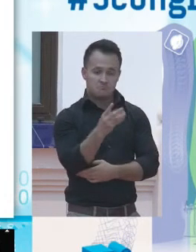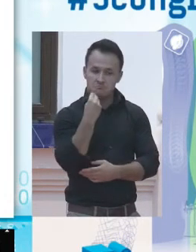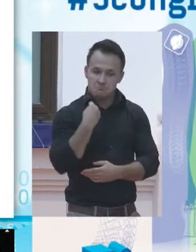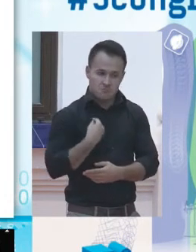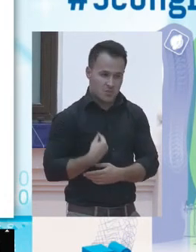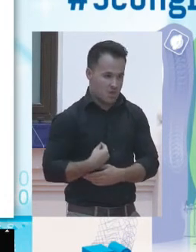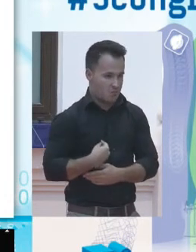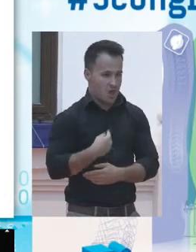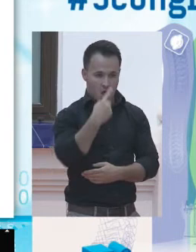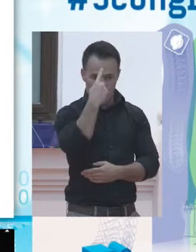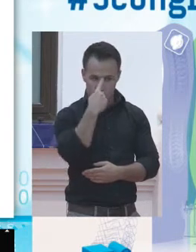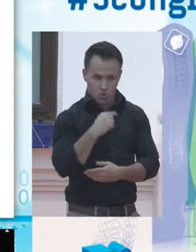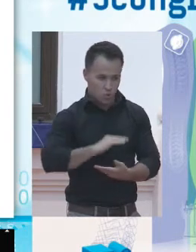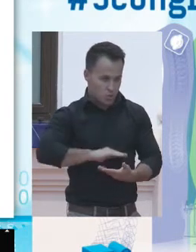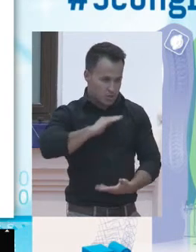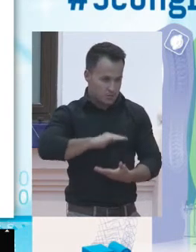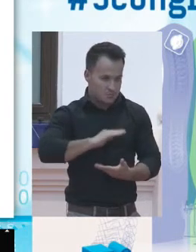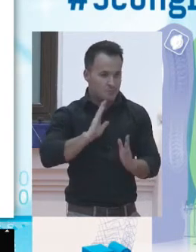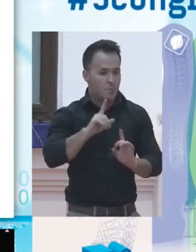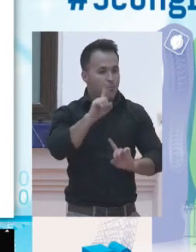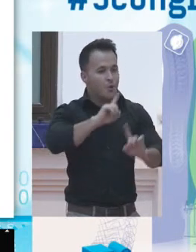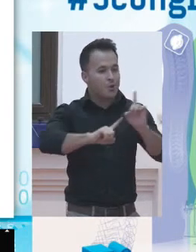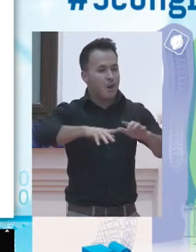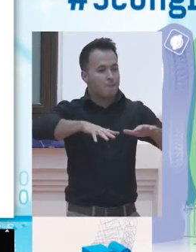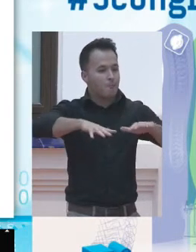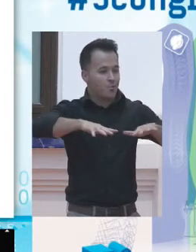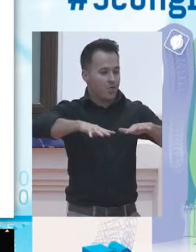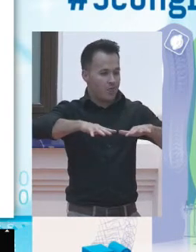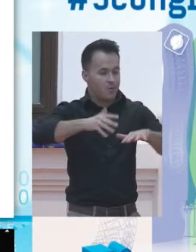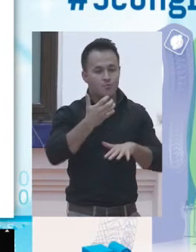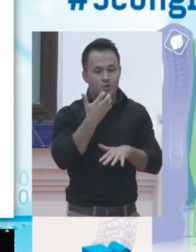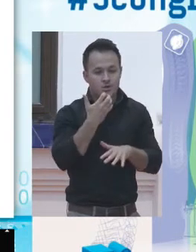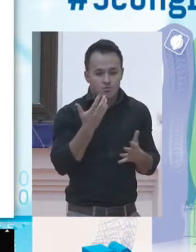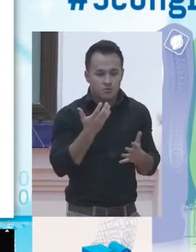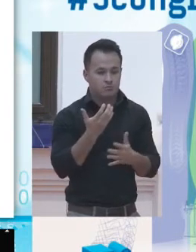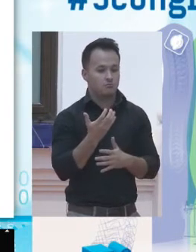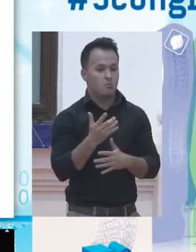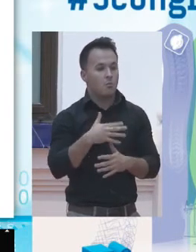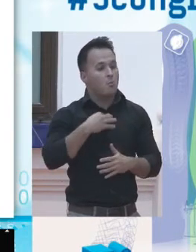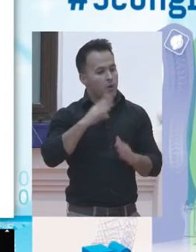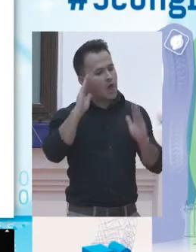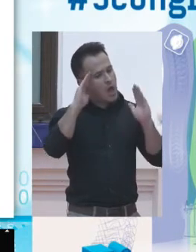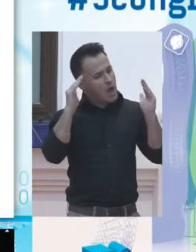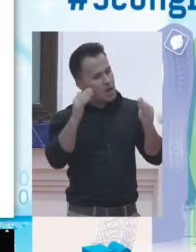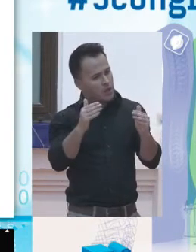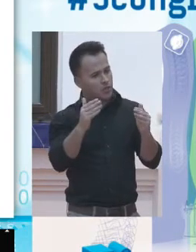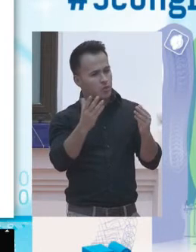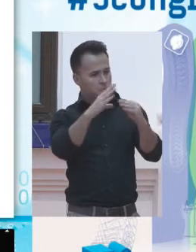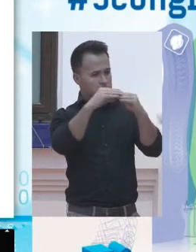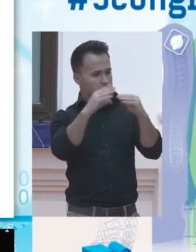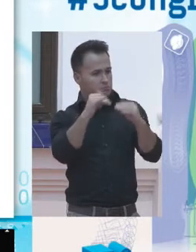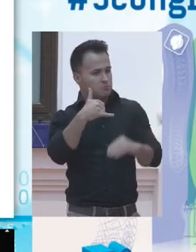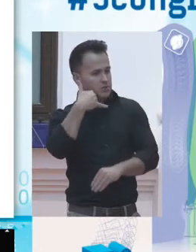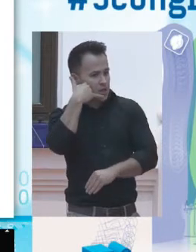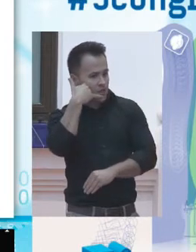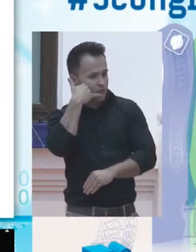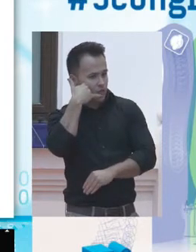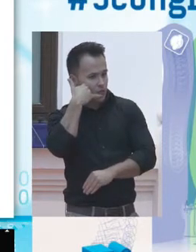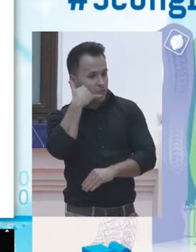mismas actitudes, pero con un problema de movilidad, por ejemplo, que sí es capaz de atender perfectamente a una persona por teléfono,